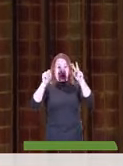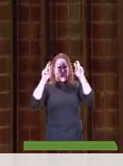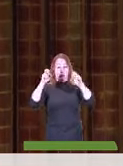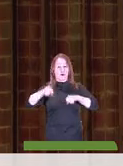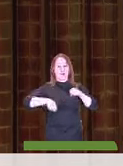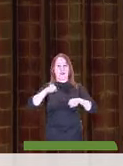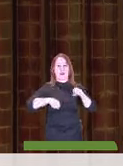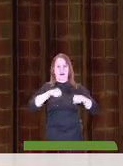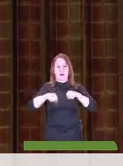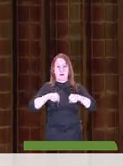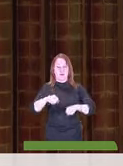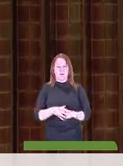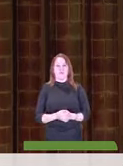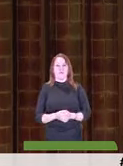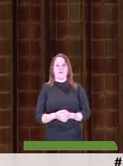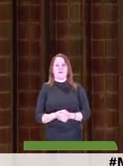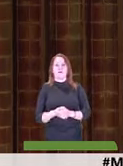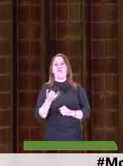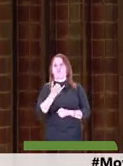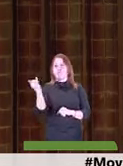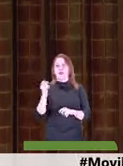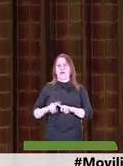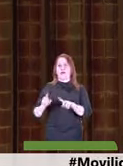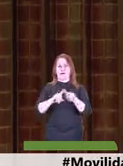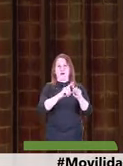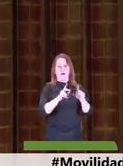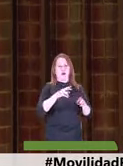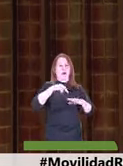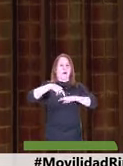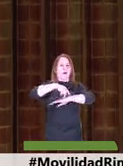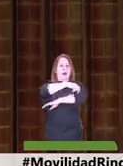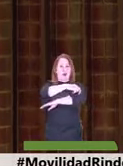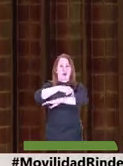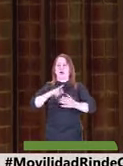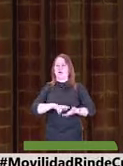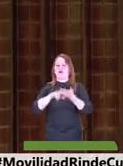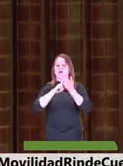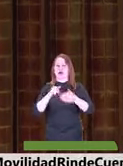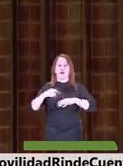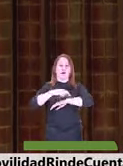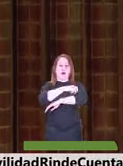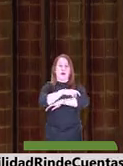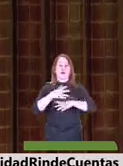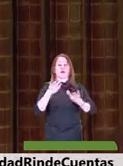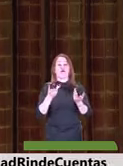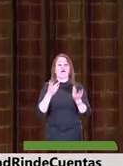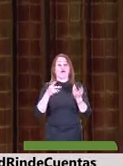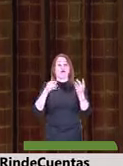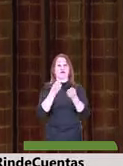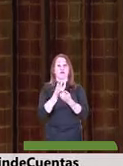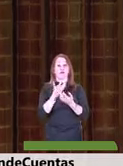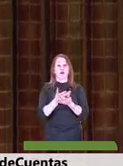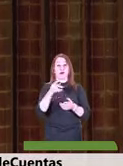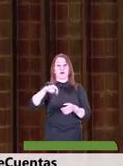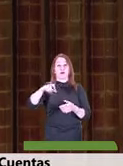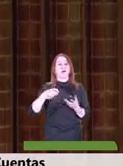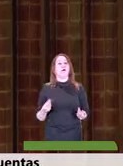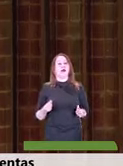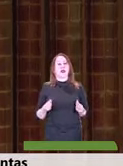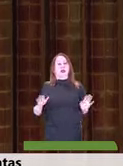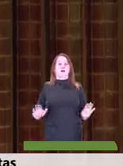con todos los modos de transporte, los peatones, la recuperación de andenes, la infraestructura necesaria para que nos podamos mover más y